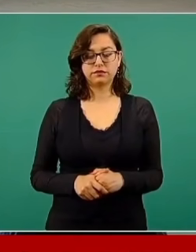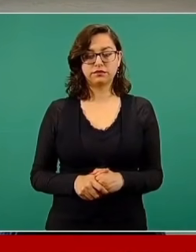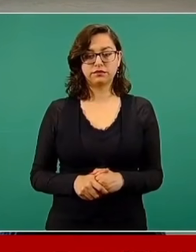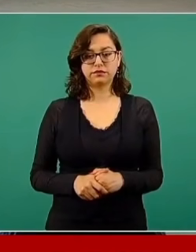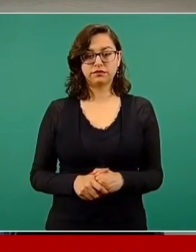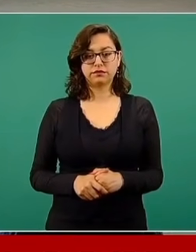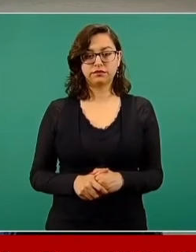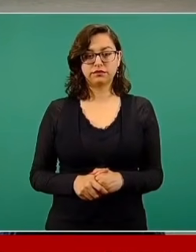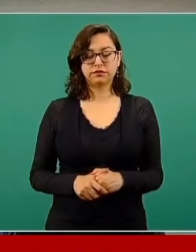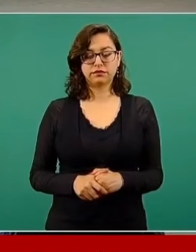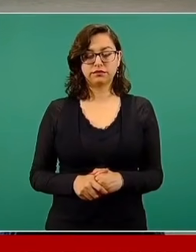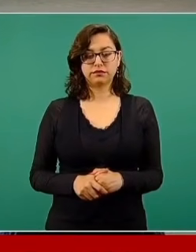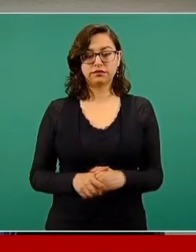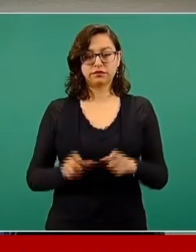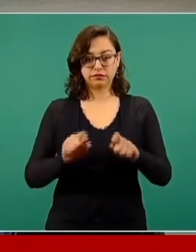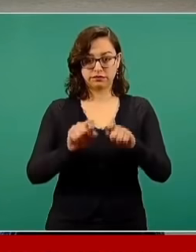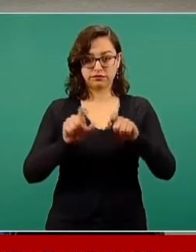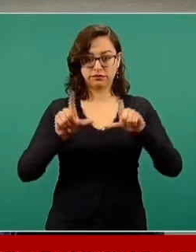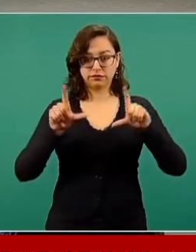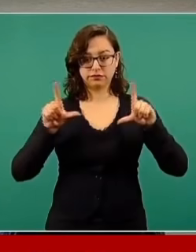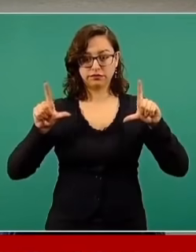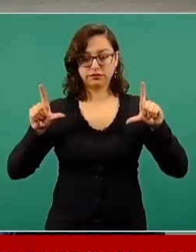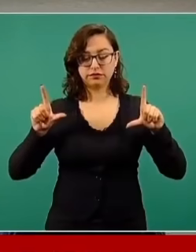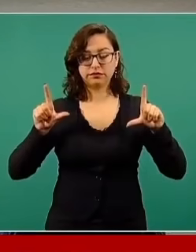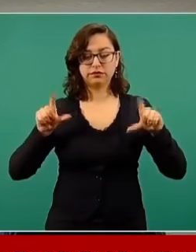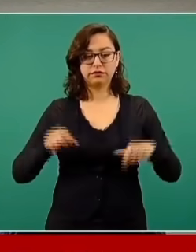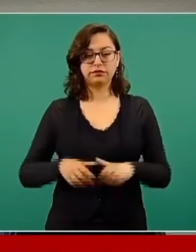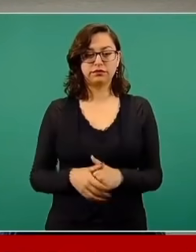¿No lo puedes ampliar?